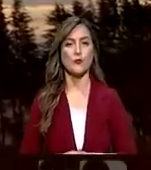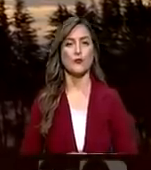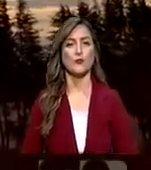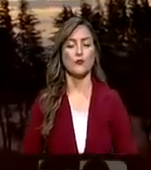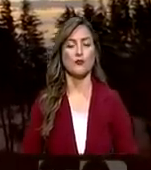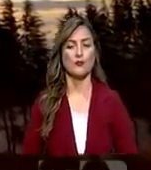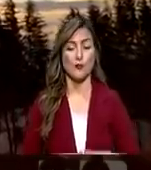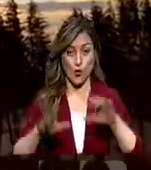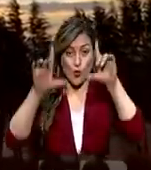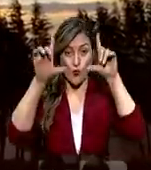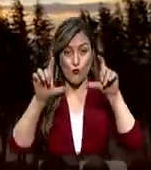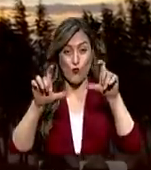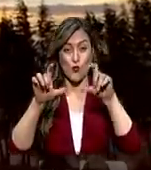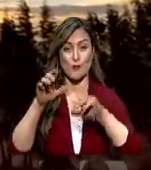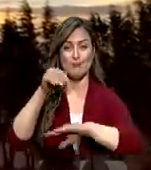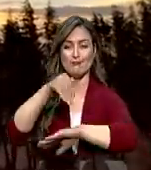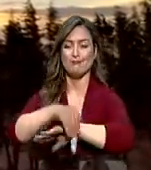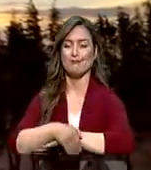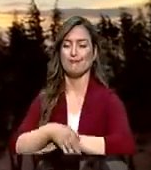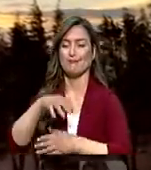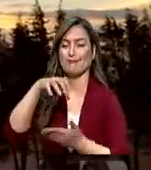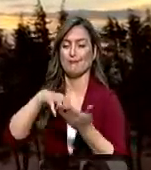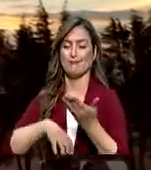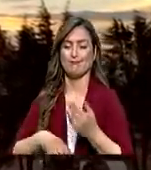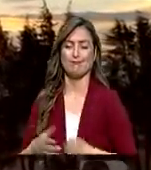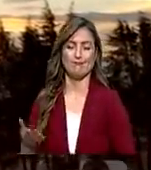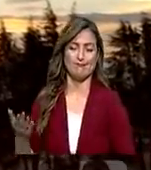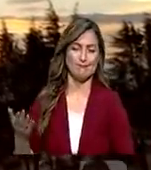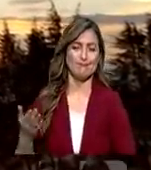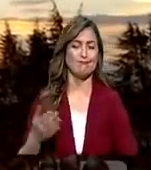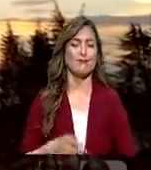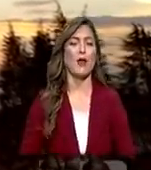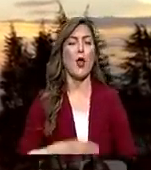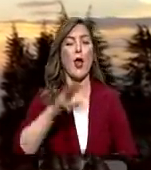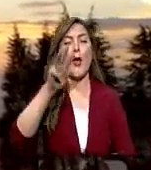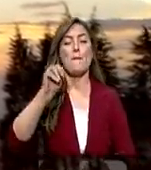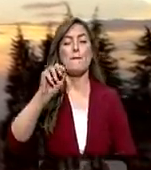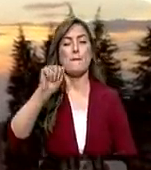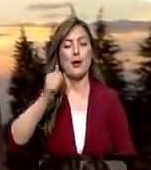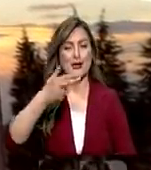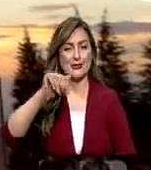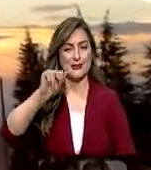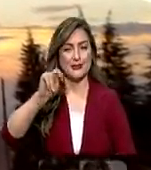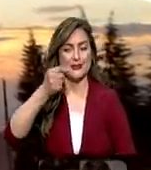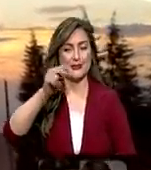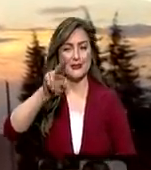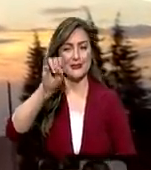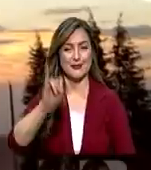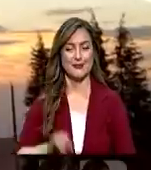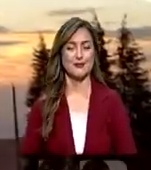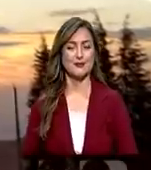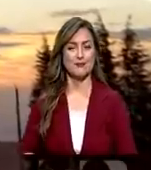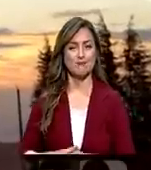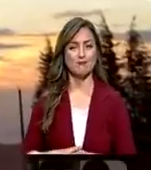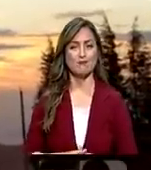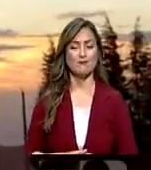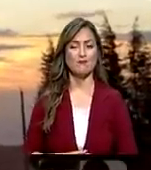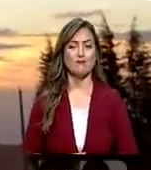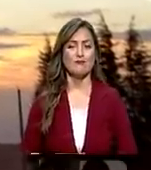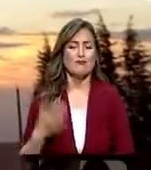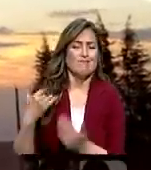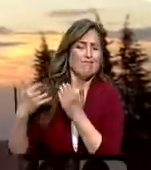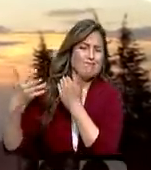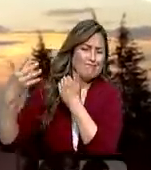Finalizamos el segmento con un atardecer desde la parroquia de Malchinguí en el cantón Pedro Moncayo, captada por nuestro televidente Vicente Sánchez. En